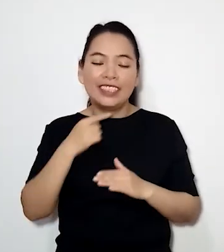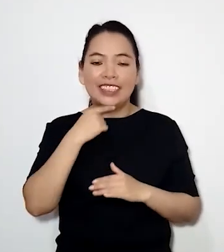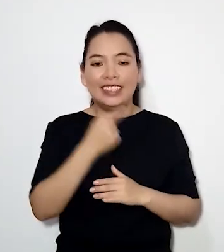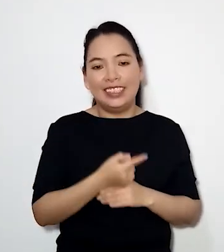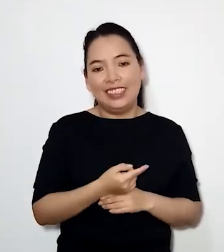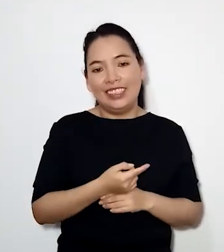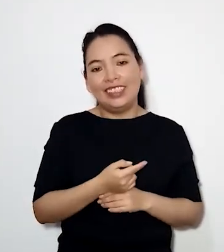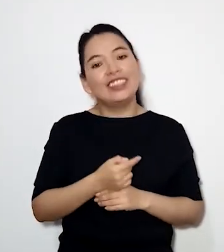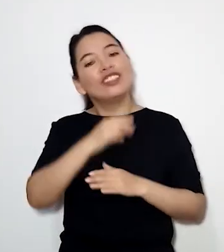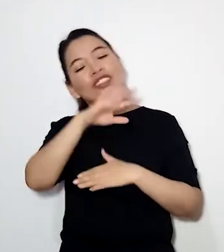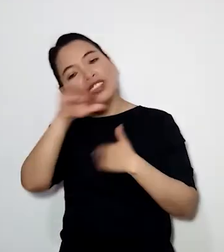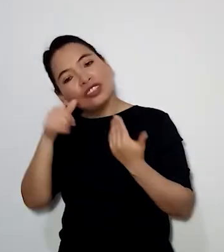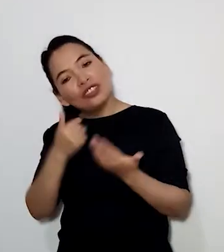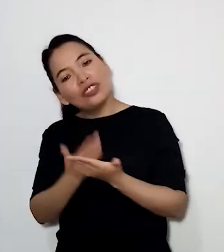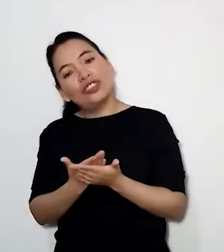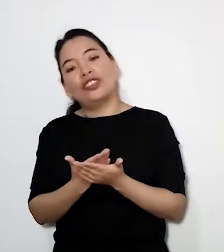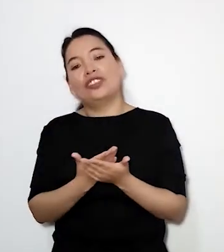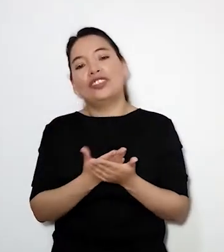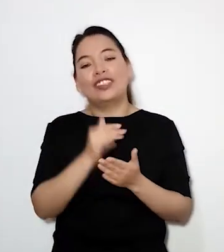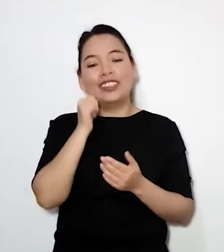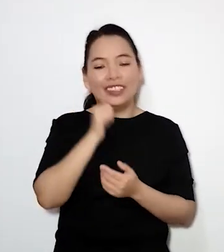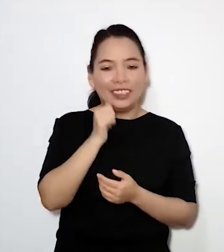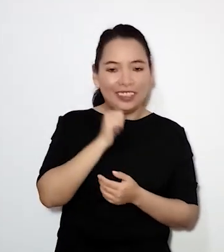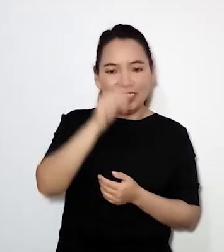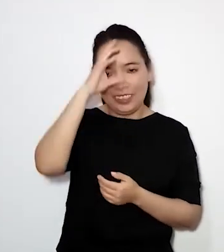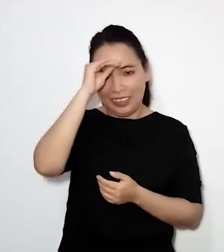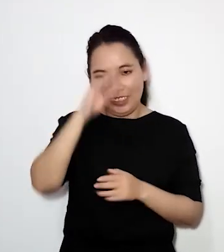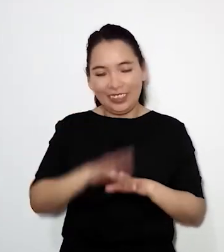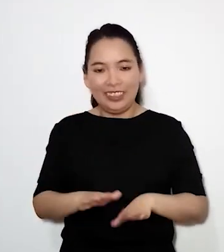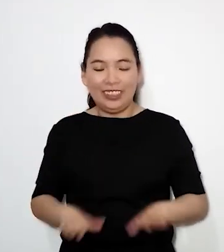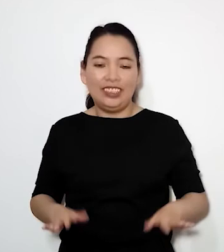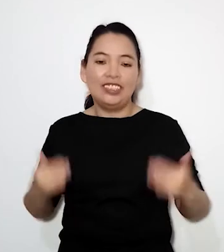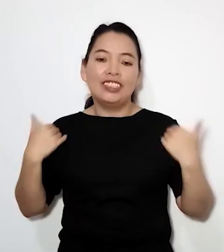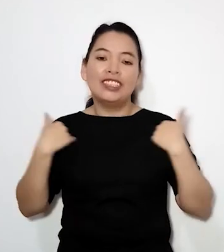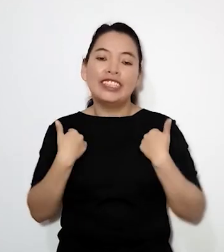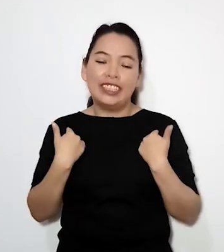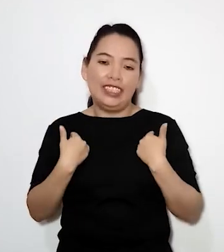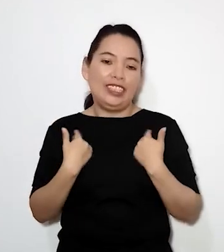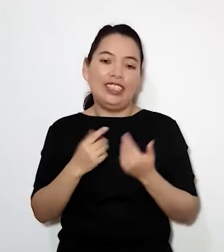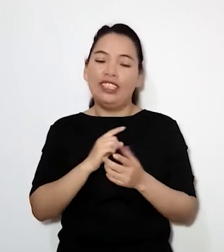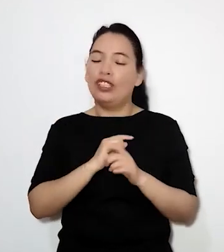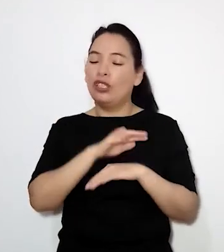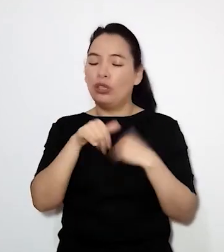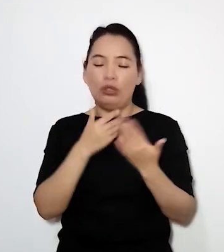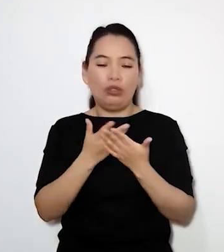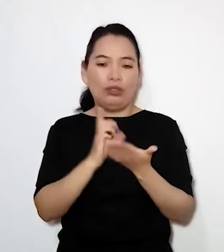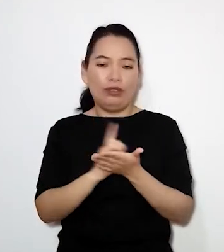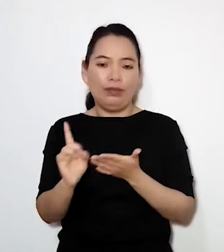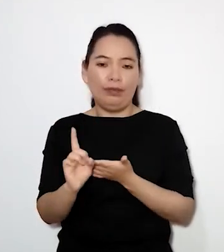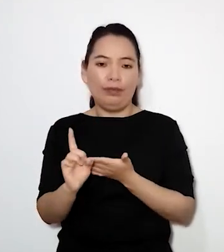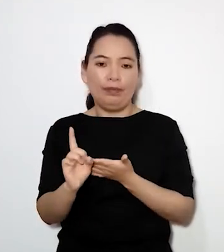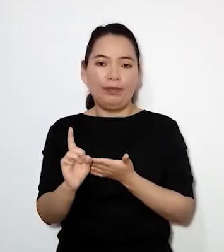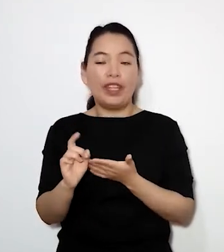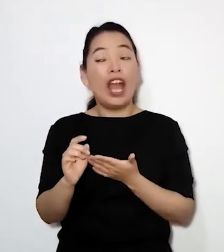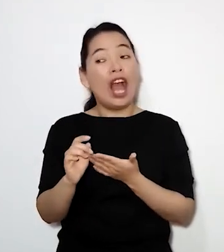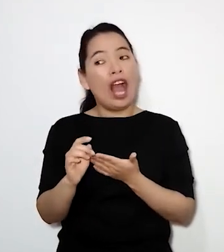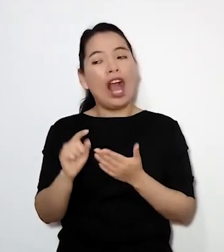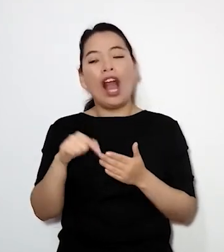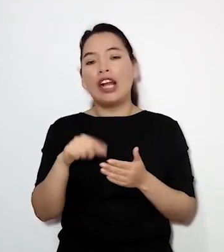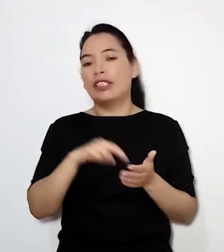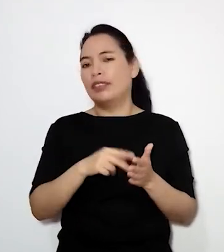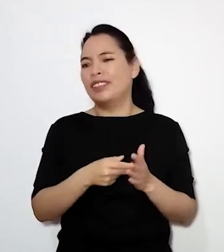niños y las niñas tienen todos los derechos. Y cuando decimos todos, nos referimos a todos,